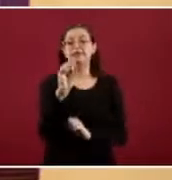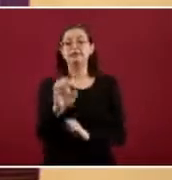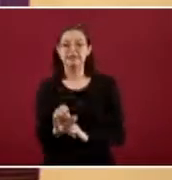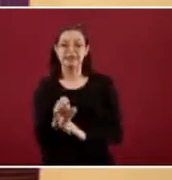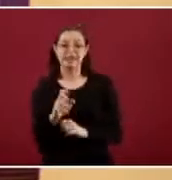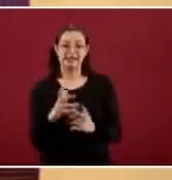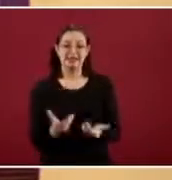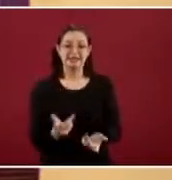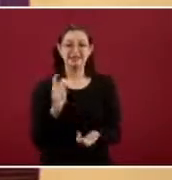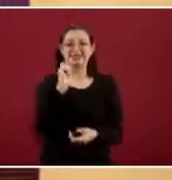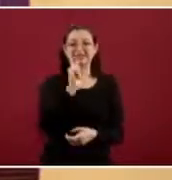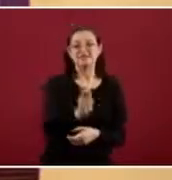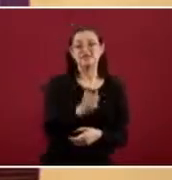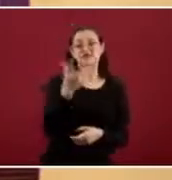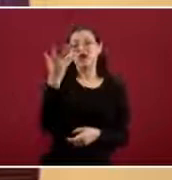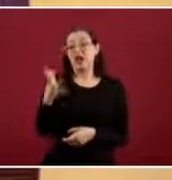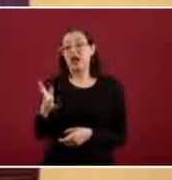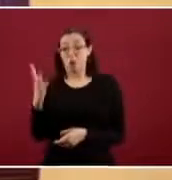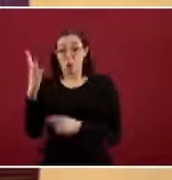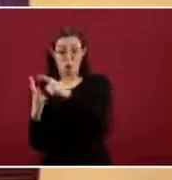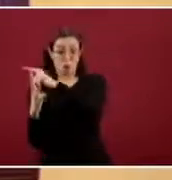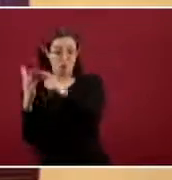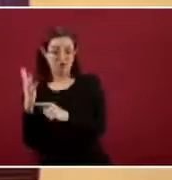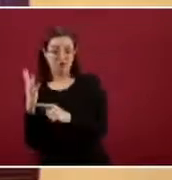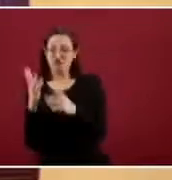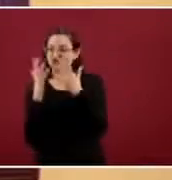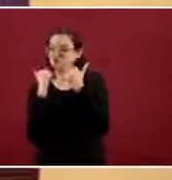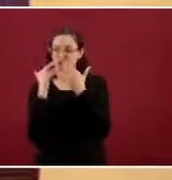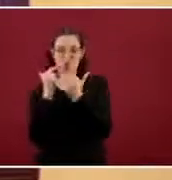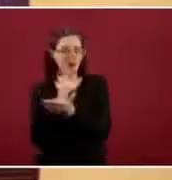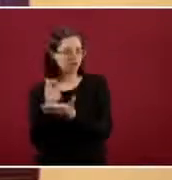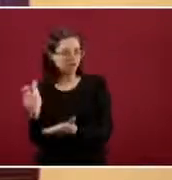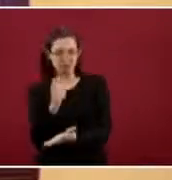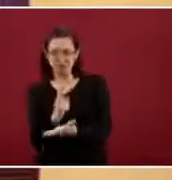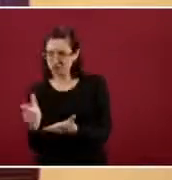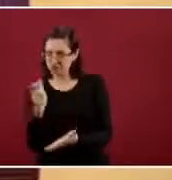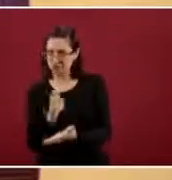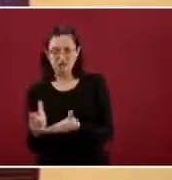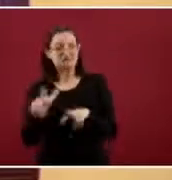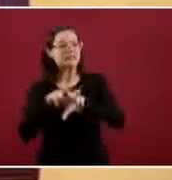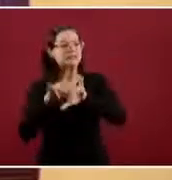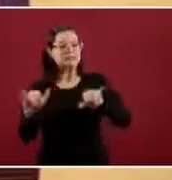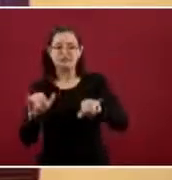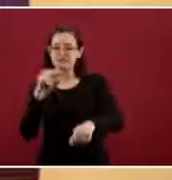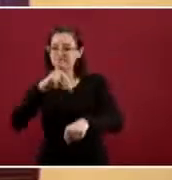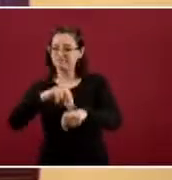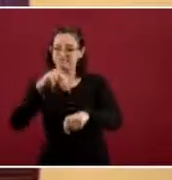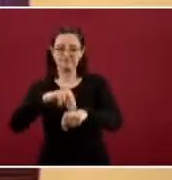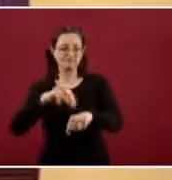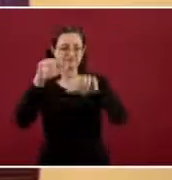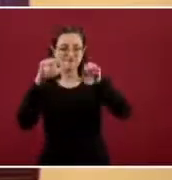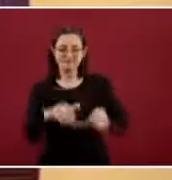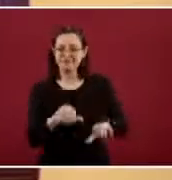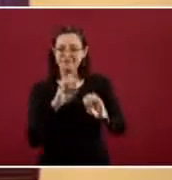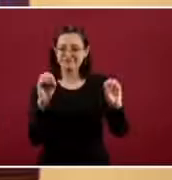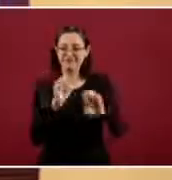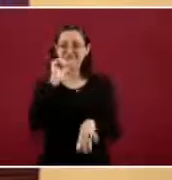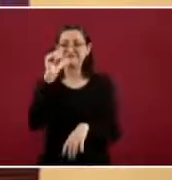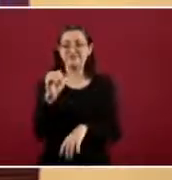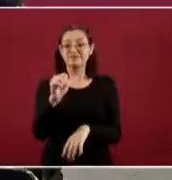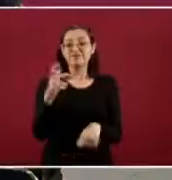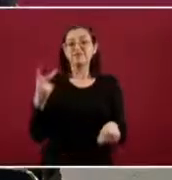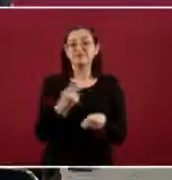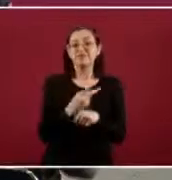decir, 4 de cada 10 personas no tienen un sueldo fijo y no tienen prestaciones médicas, lo cual les hace mucho